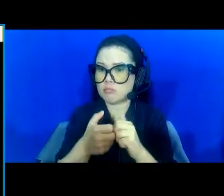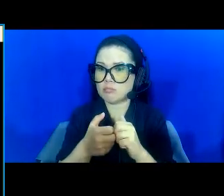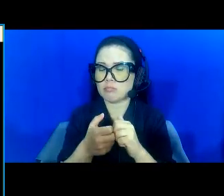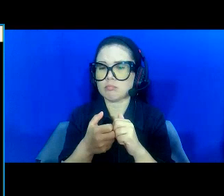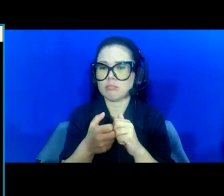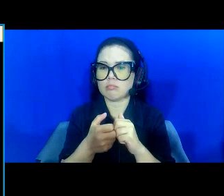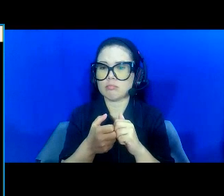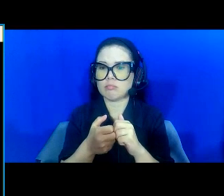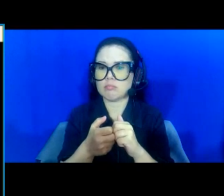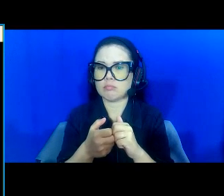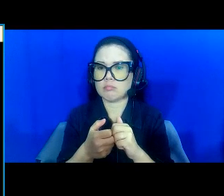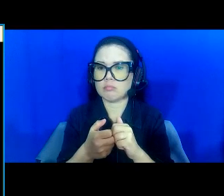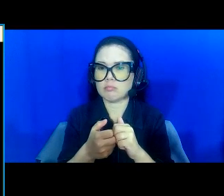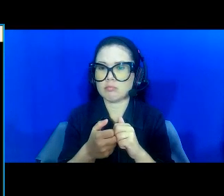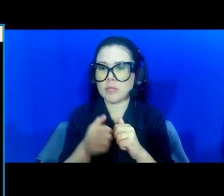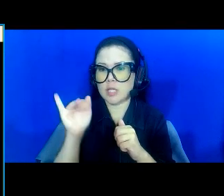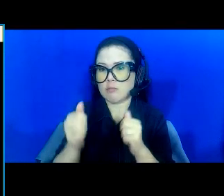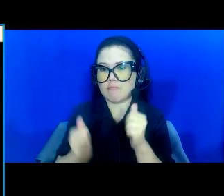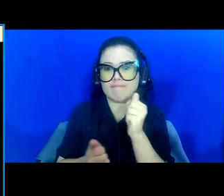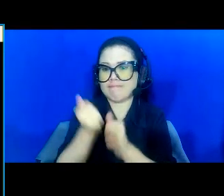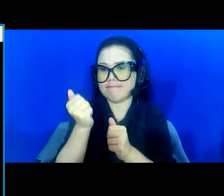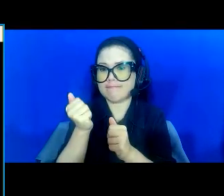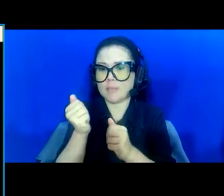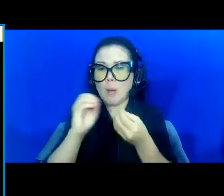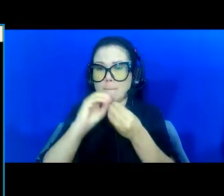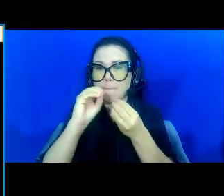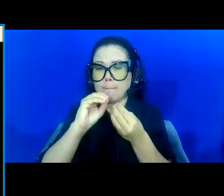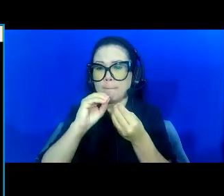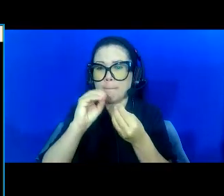el porciento mayor